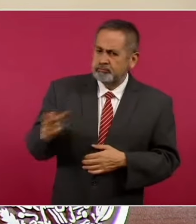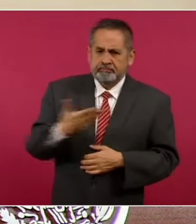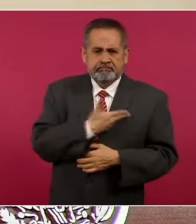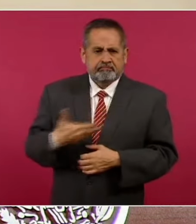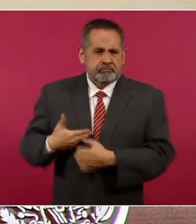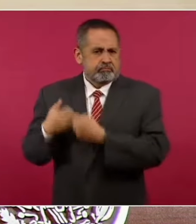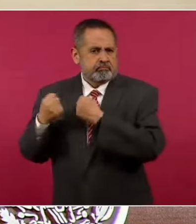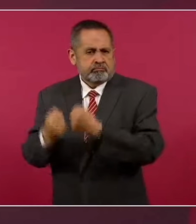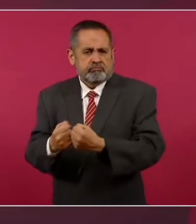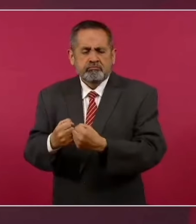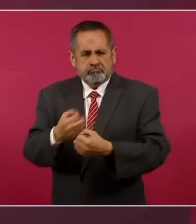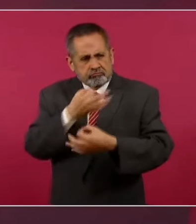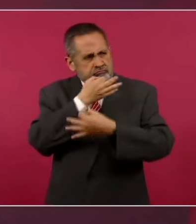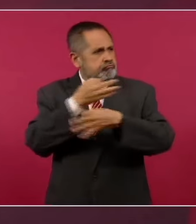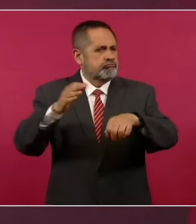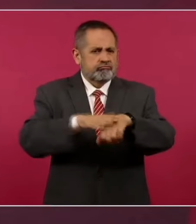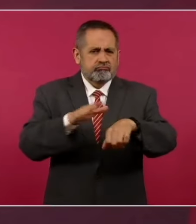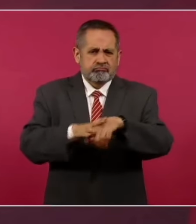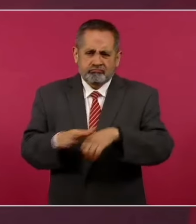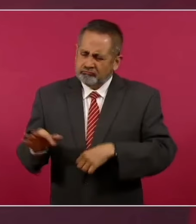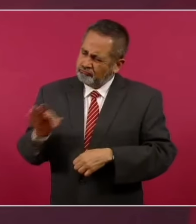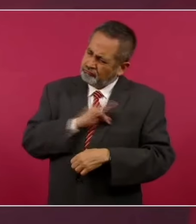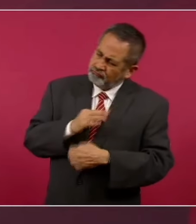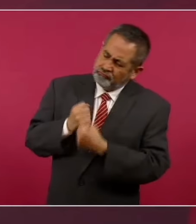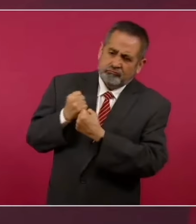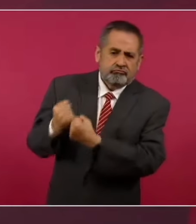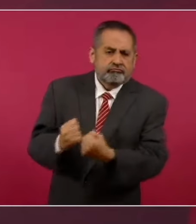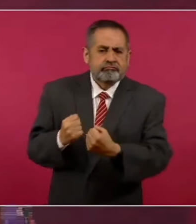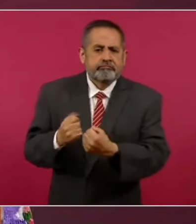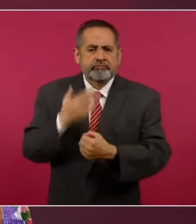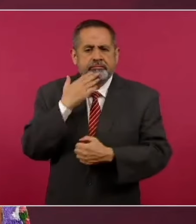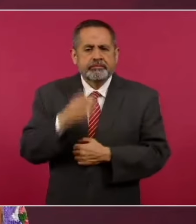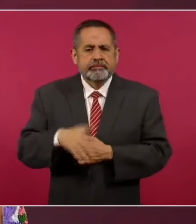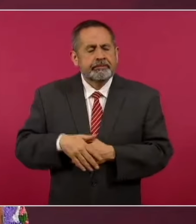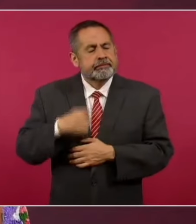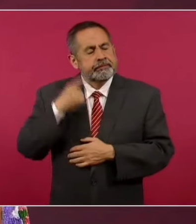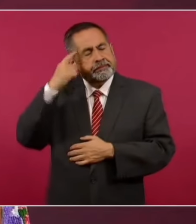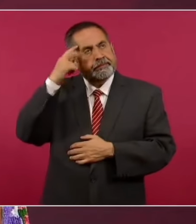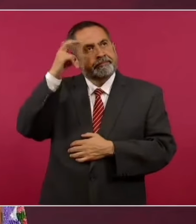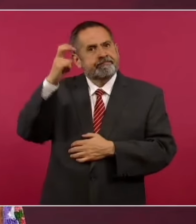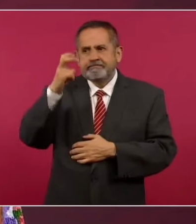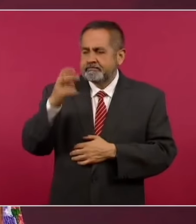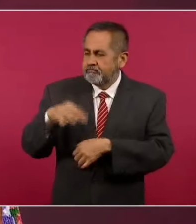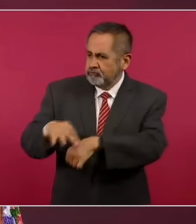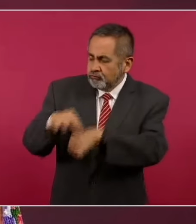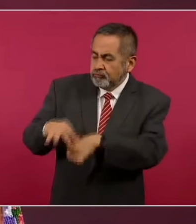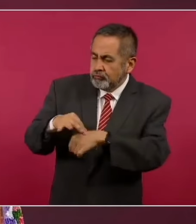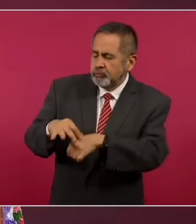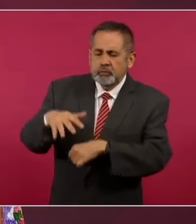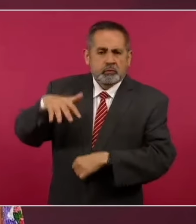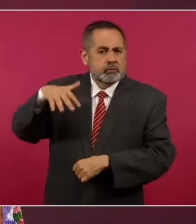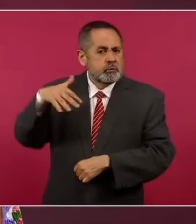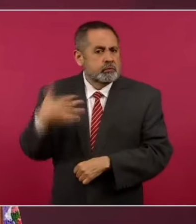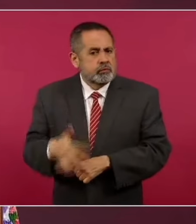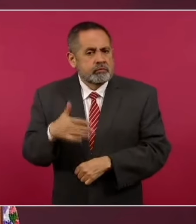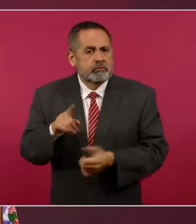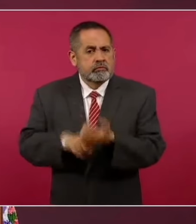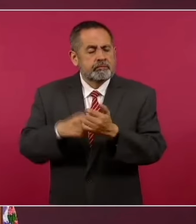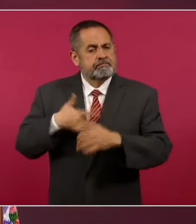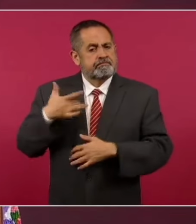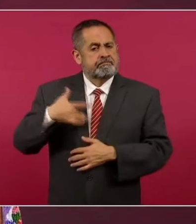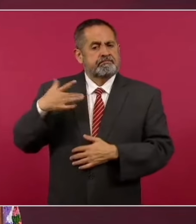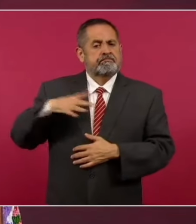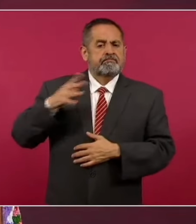presidente. Lo tengo que decir, digo, esto ni en mis sueños. Me siento además muy